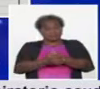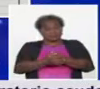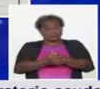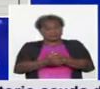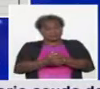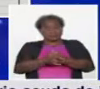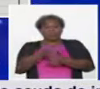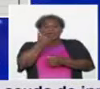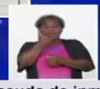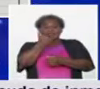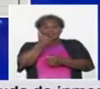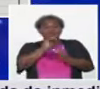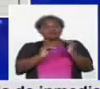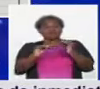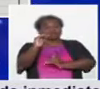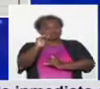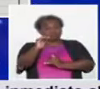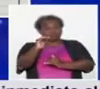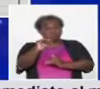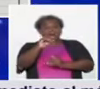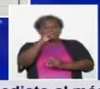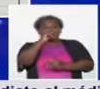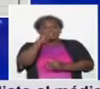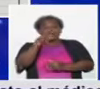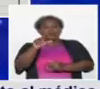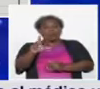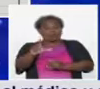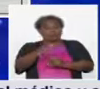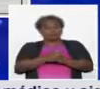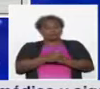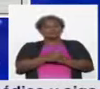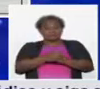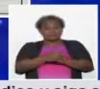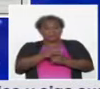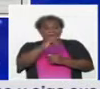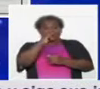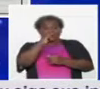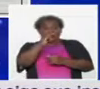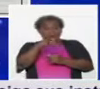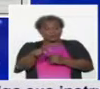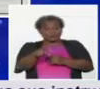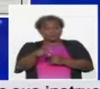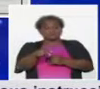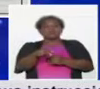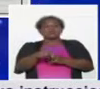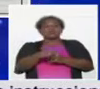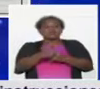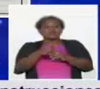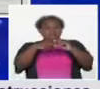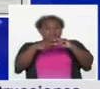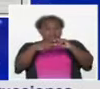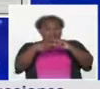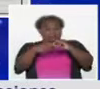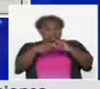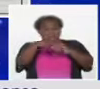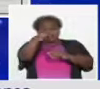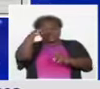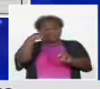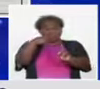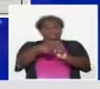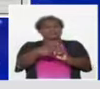tasas más elevadas, Bejucal, Batabanó, Quibicán y Santa Cruz del Norte.